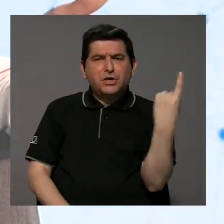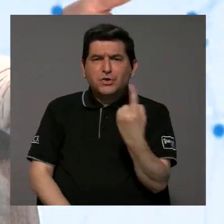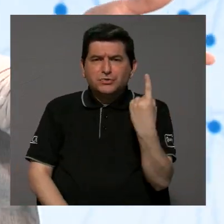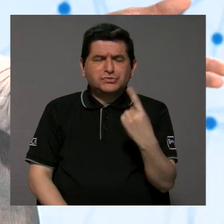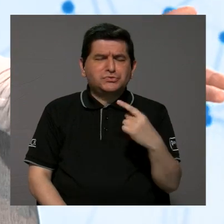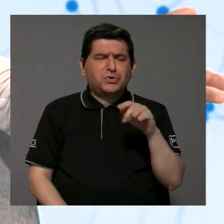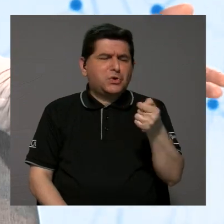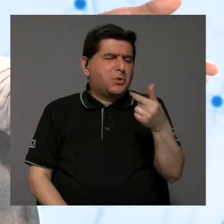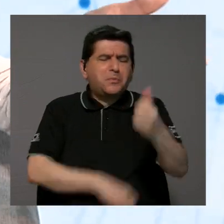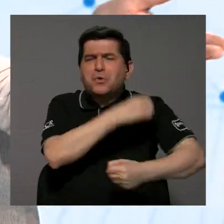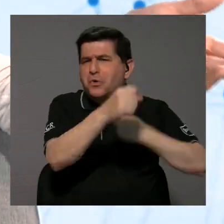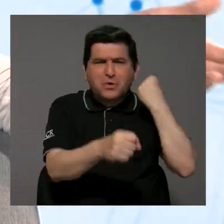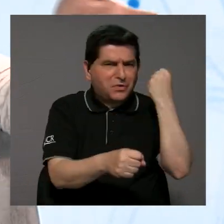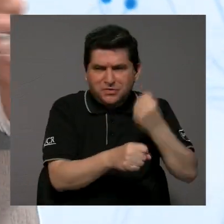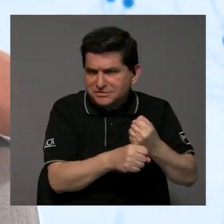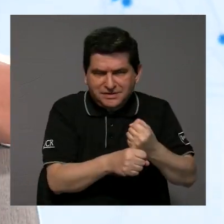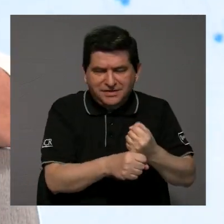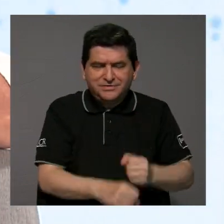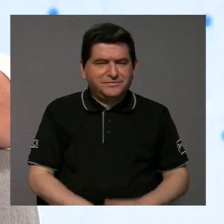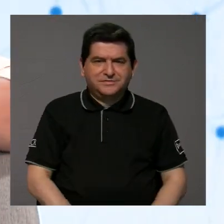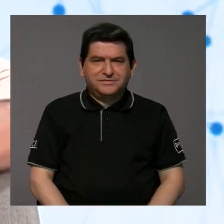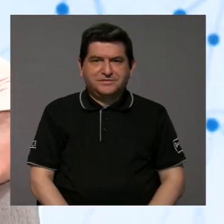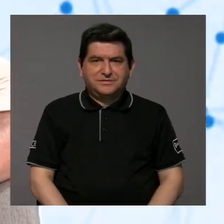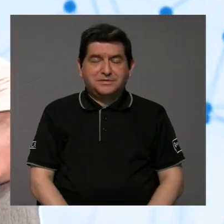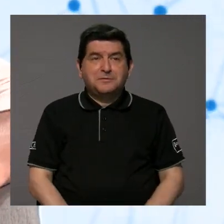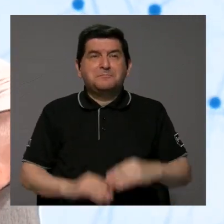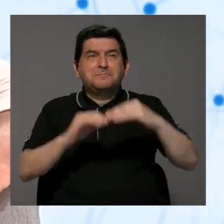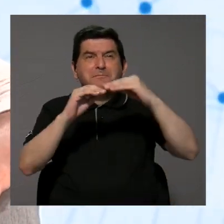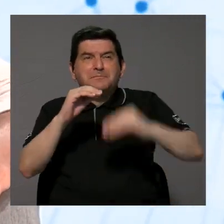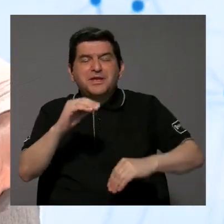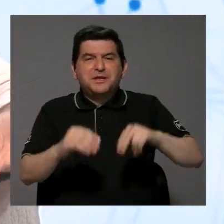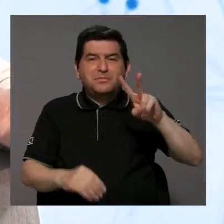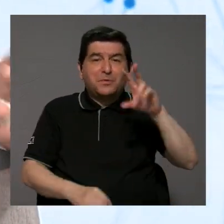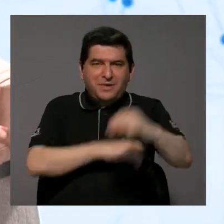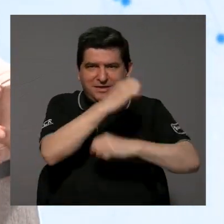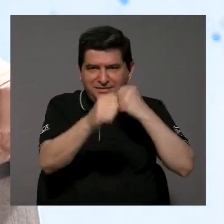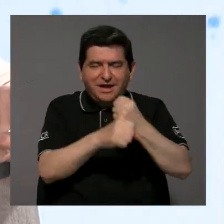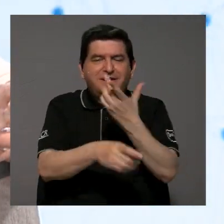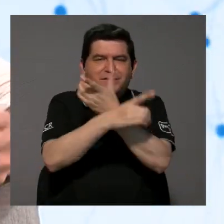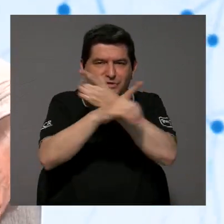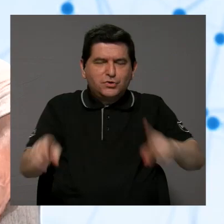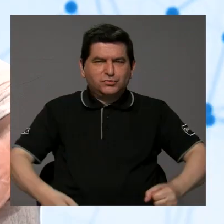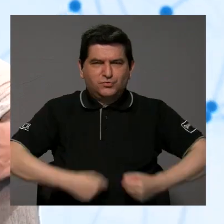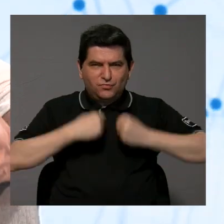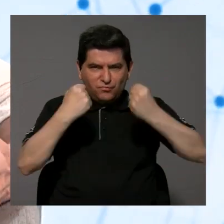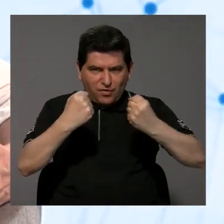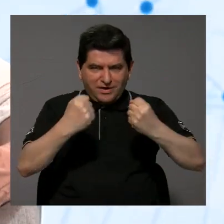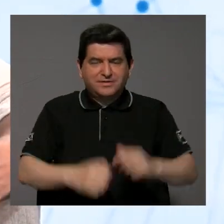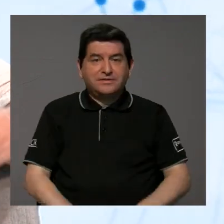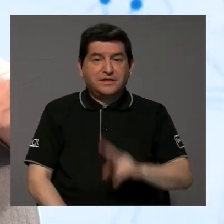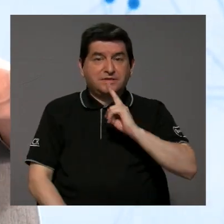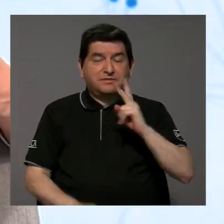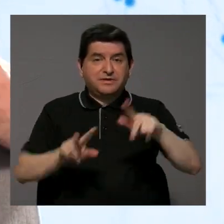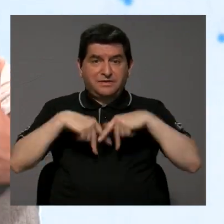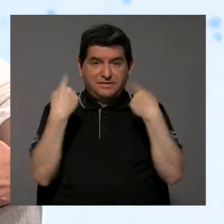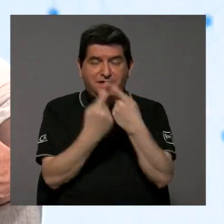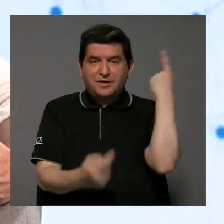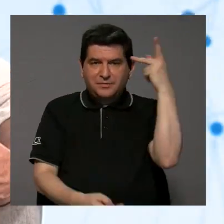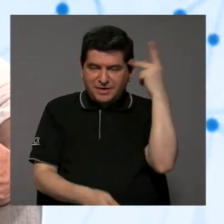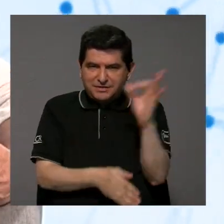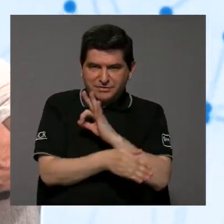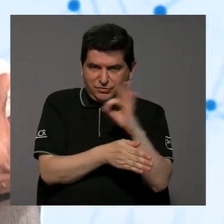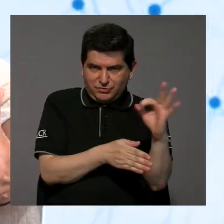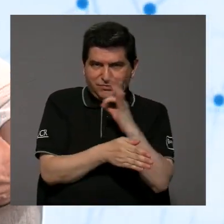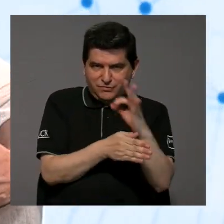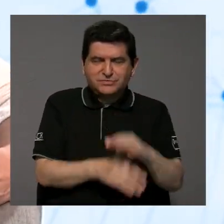democracia solo por unos años, 3, 4, 5, 6 años, sino por lo menos por 2 décadas de democracia robusta en el que realmente los